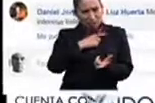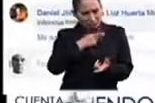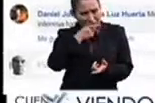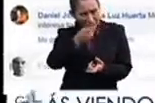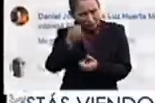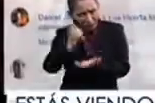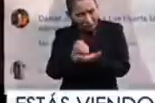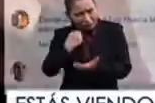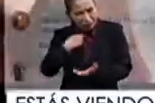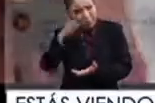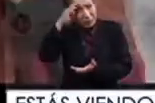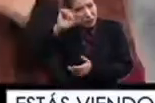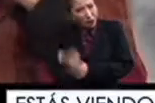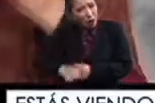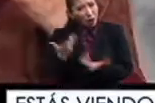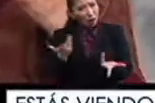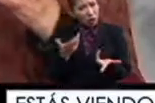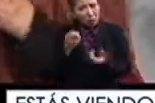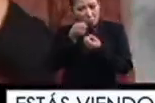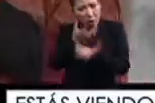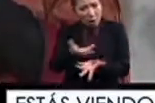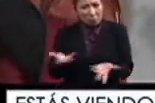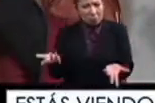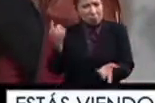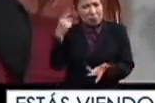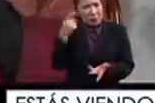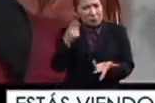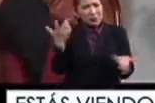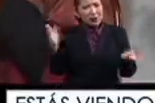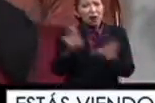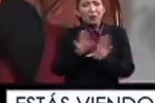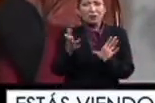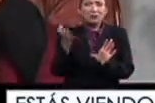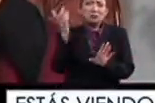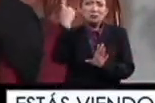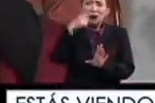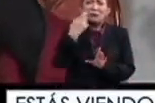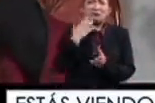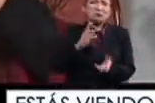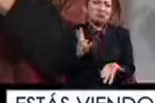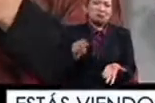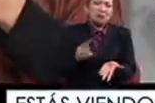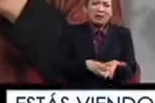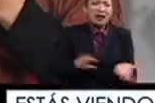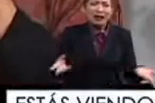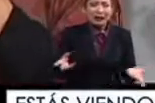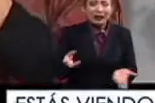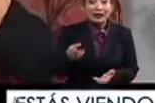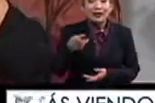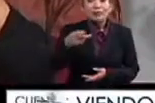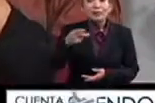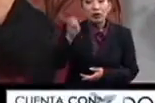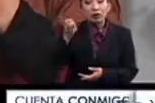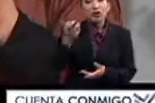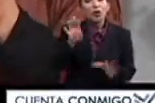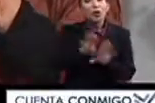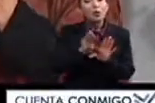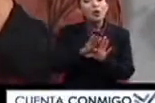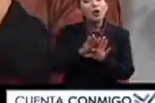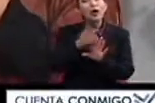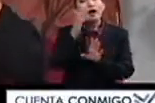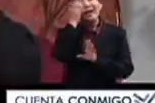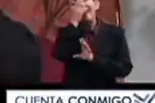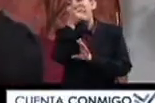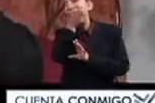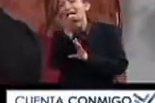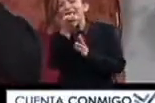que pensar hoy? ¿O por qué tengo que decir lo que pienso? Que es un poco una banalidad lo que yo he puesto, pero que es una forma de hacer una